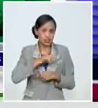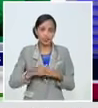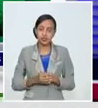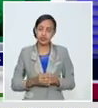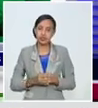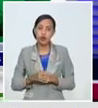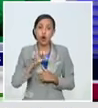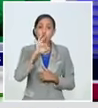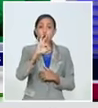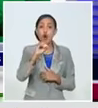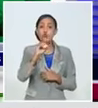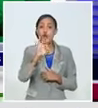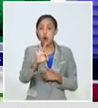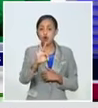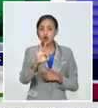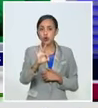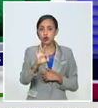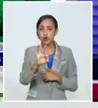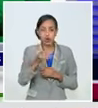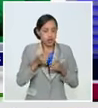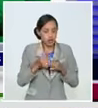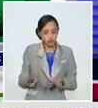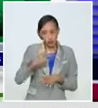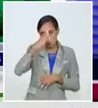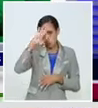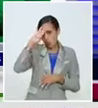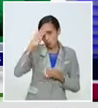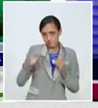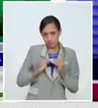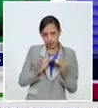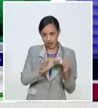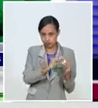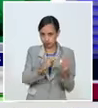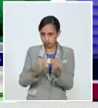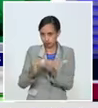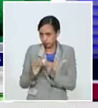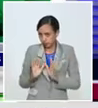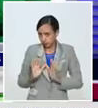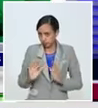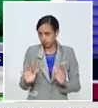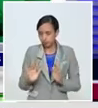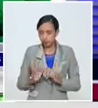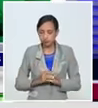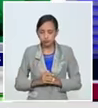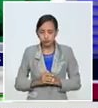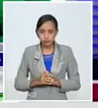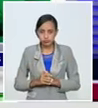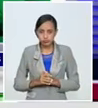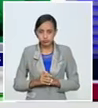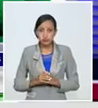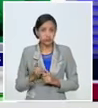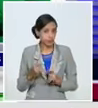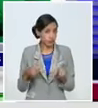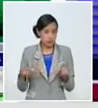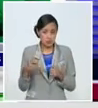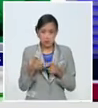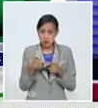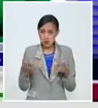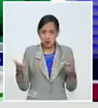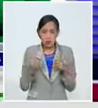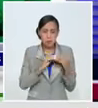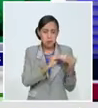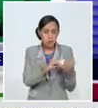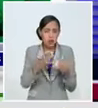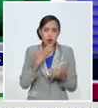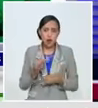808 son autóctonos. Es el tipo de transmisión que predomina en nuestro país.